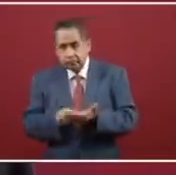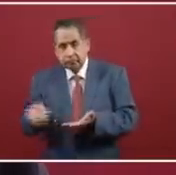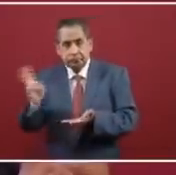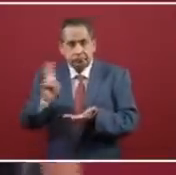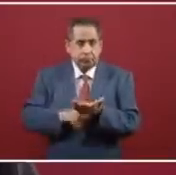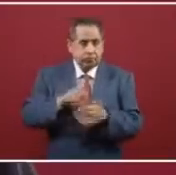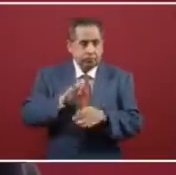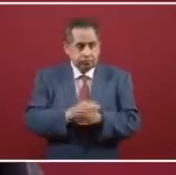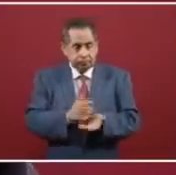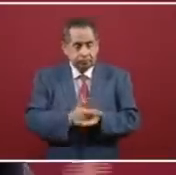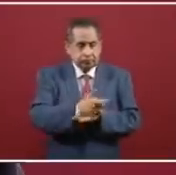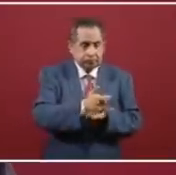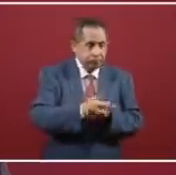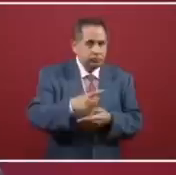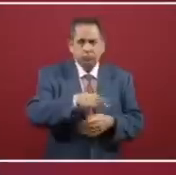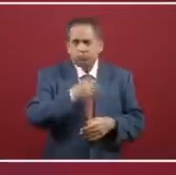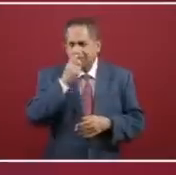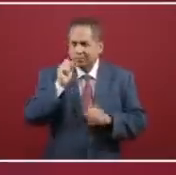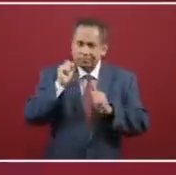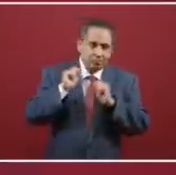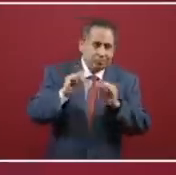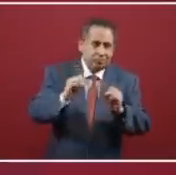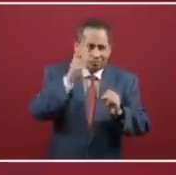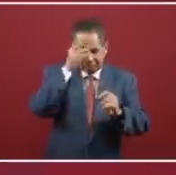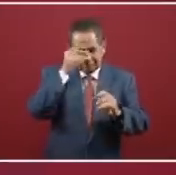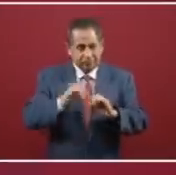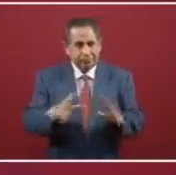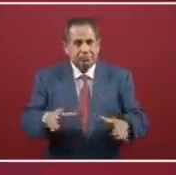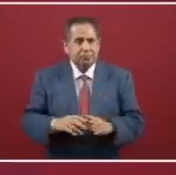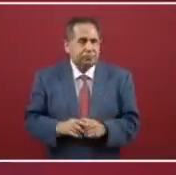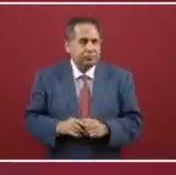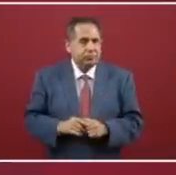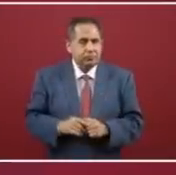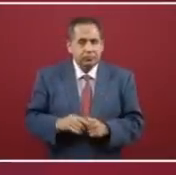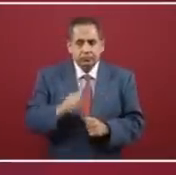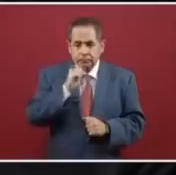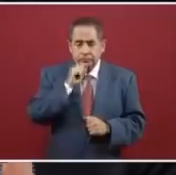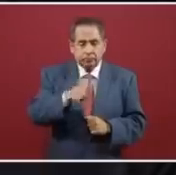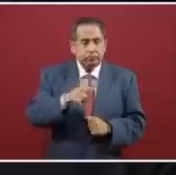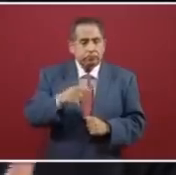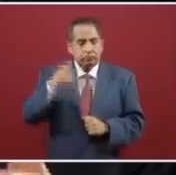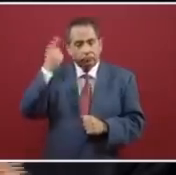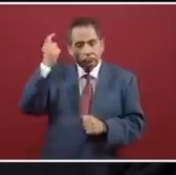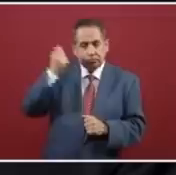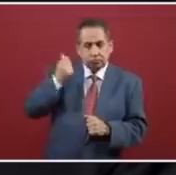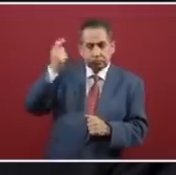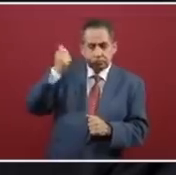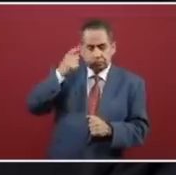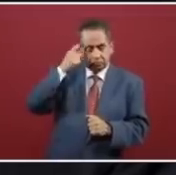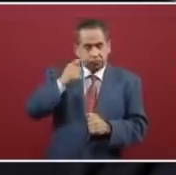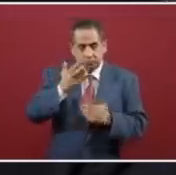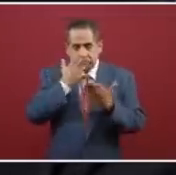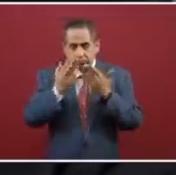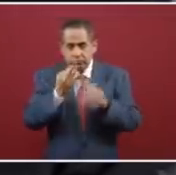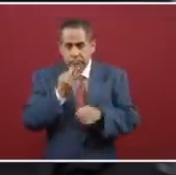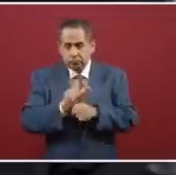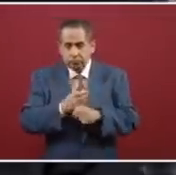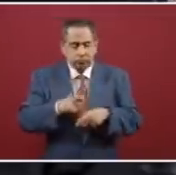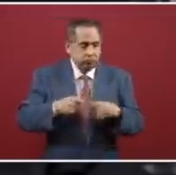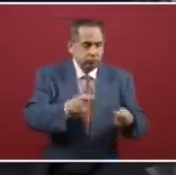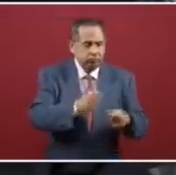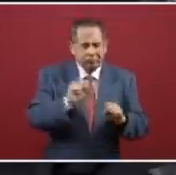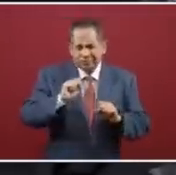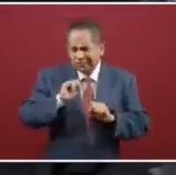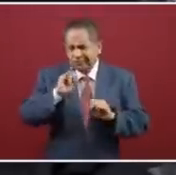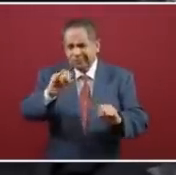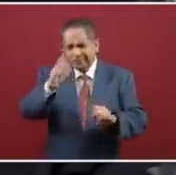como no van a estar de acuerdo de que haya becas para estudiantes como no van a estar